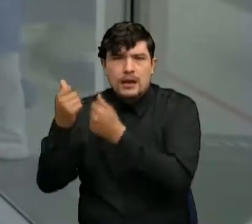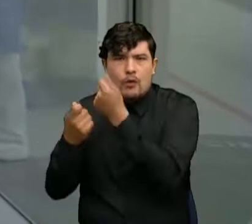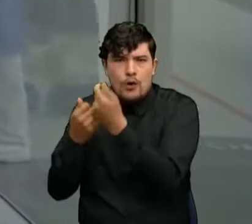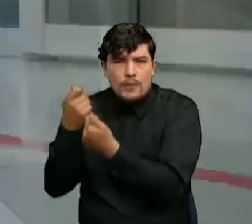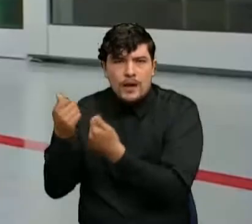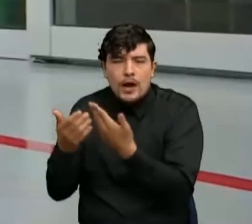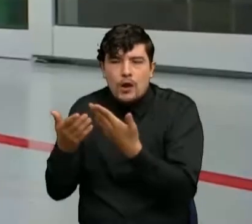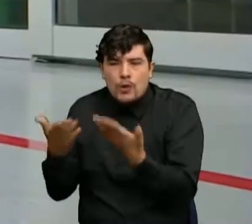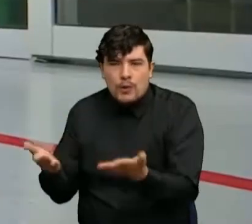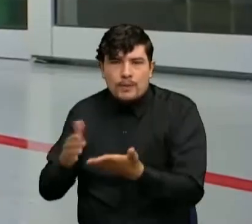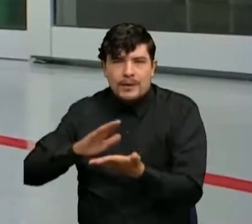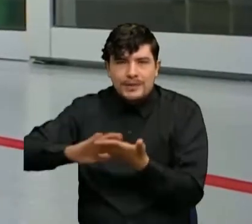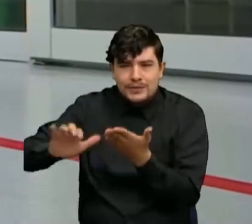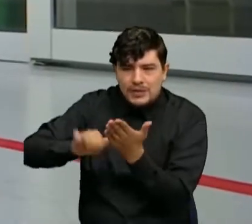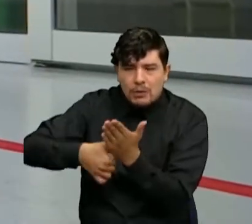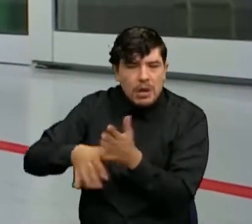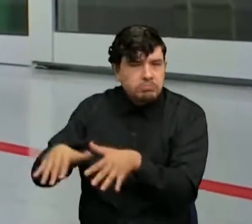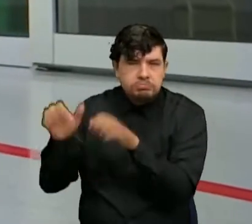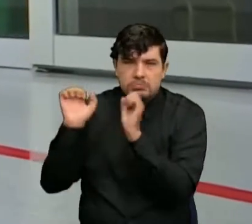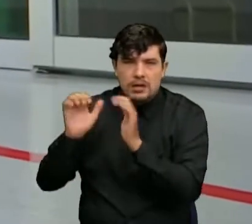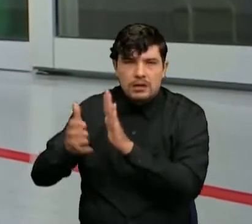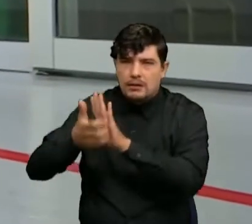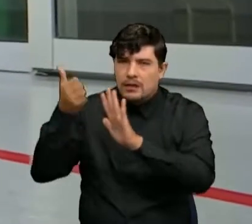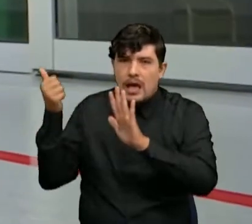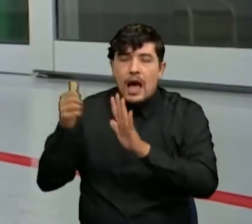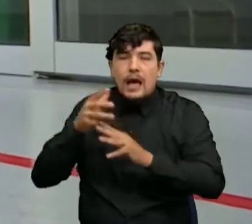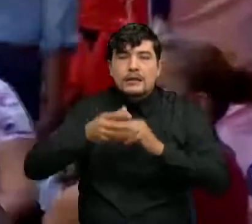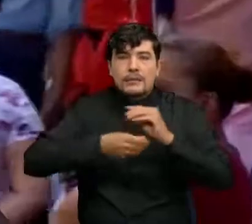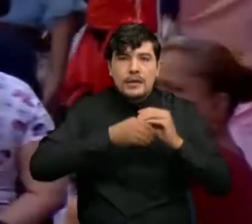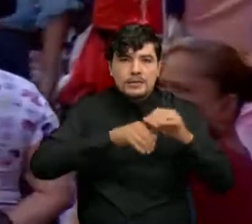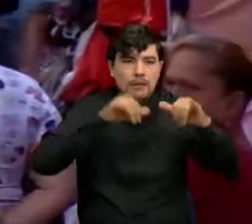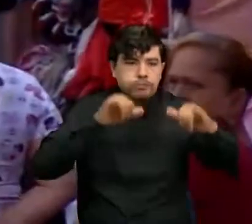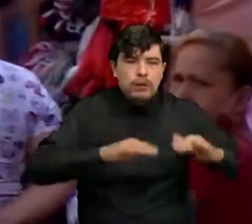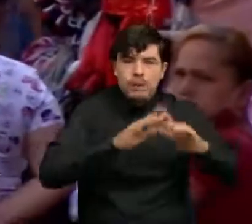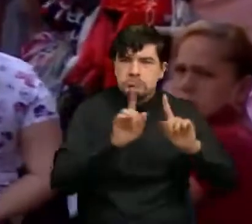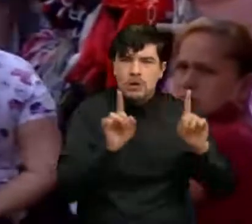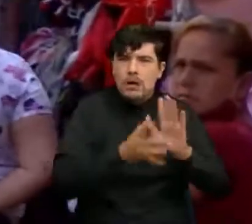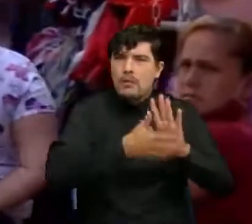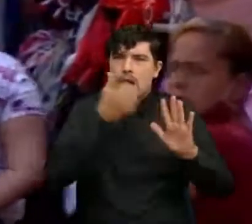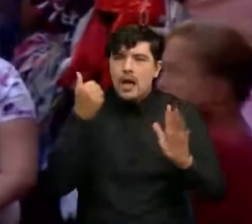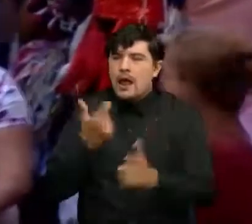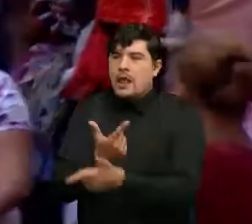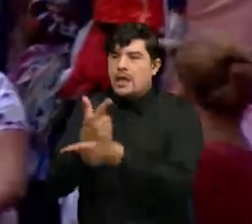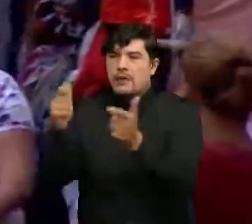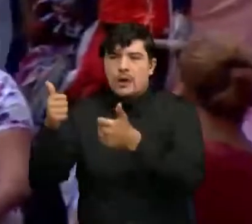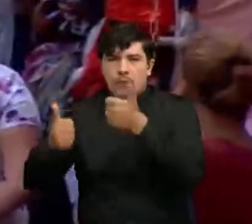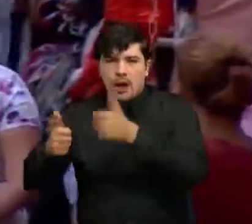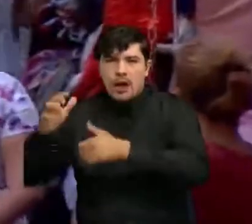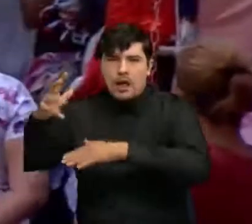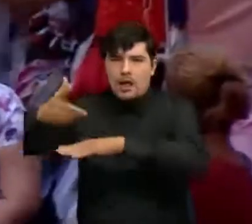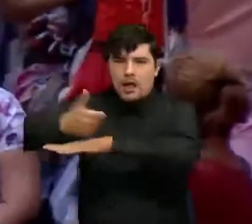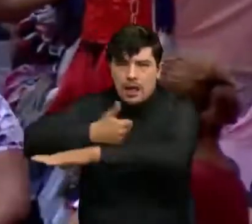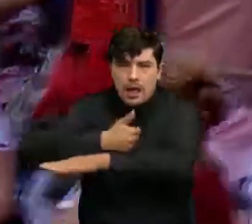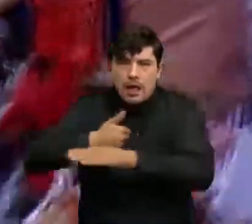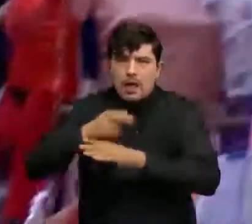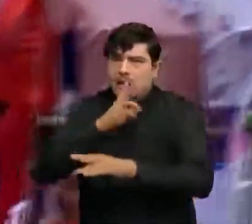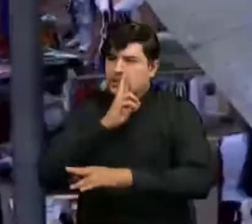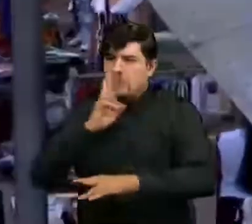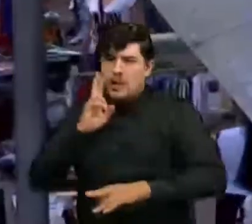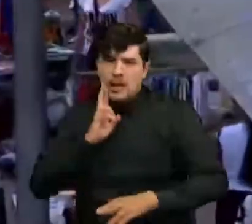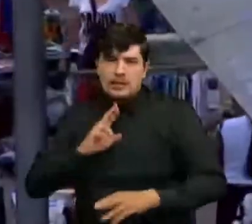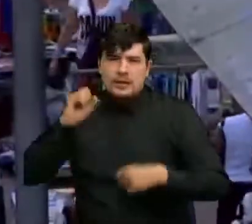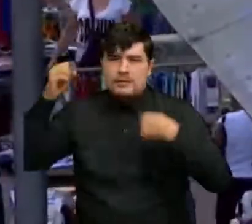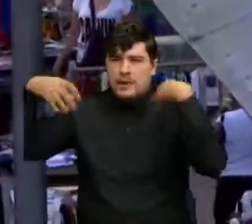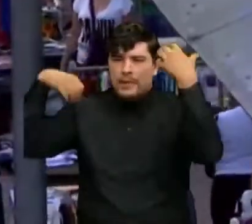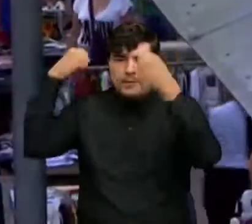levantando medidas como el pico y cédula y el toque de queda, dándole vía libre a sectores como el de las discotecas, los bares y restaurantes. El equipo periodístico de